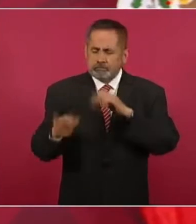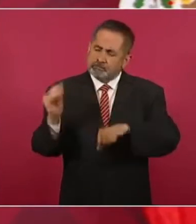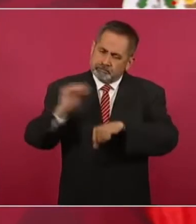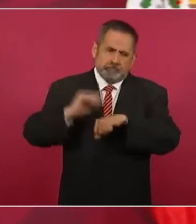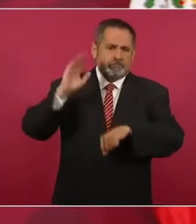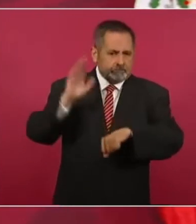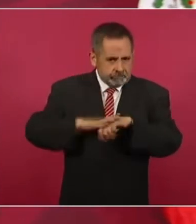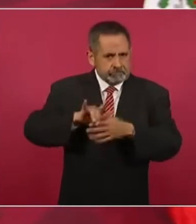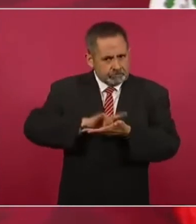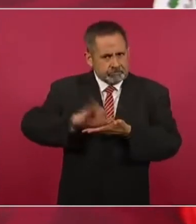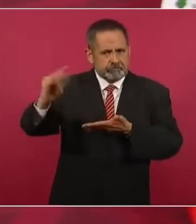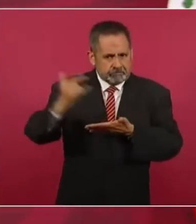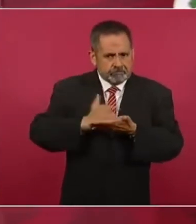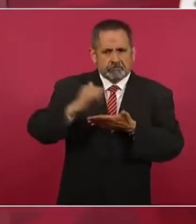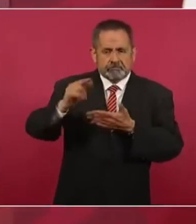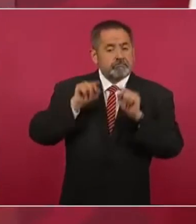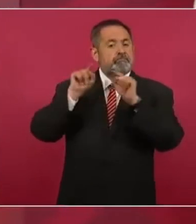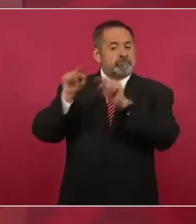incrementan el número de vuelos